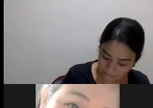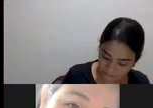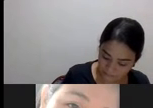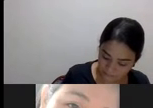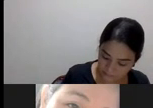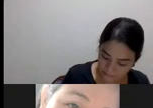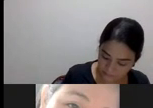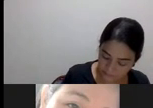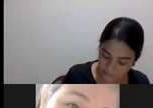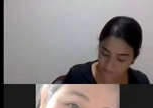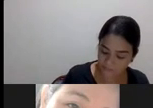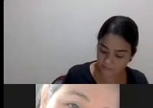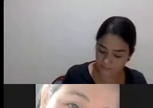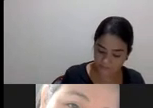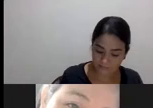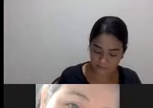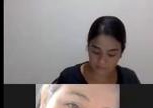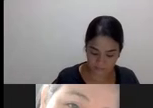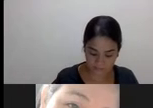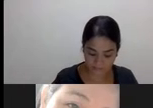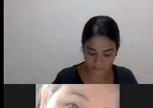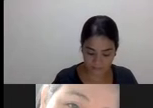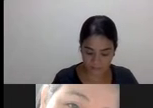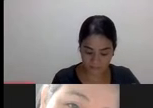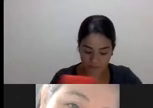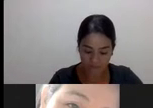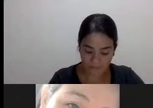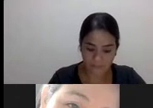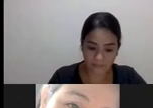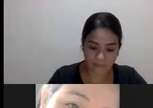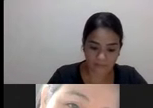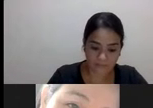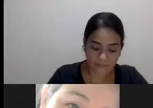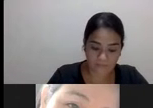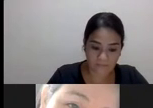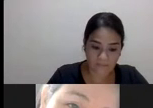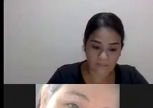clara de que si vamos a colgar el curso como tal,